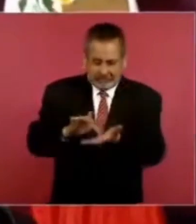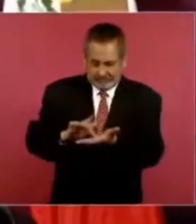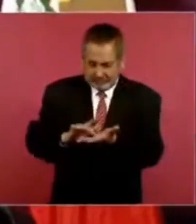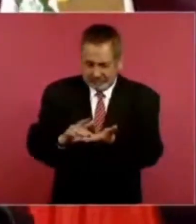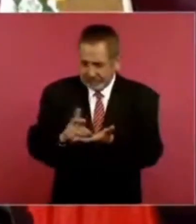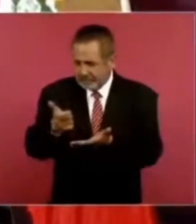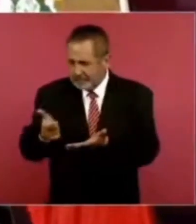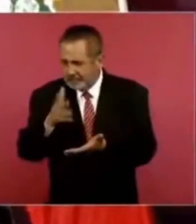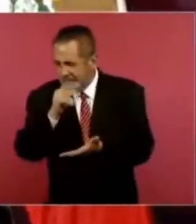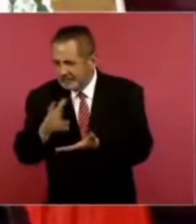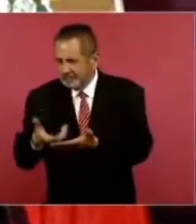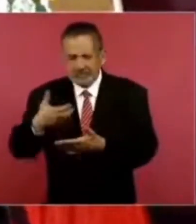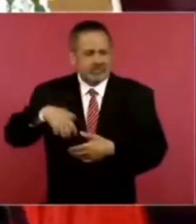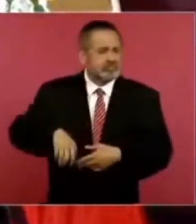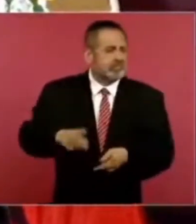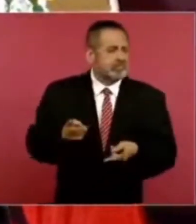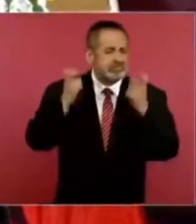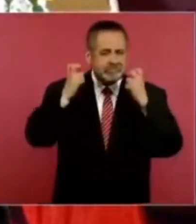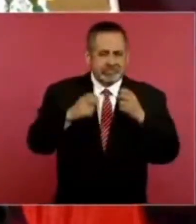medicinas.